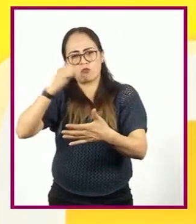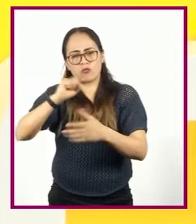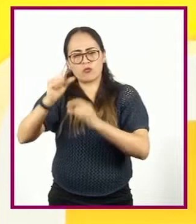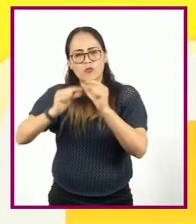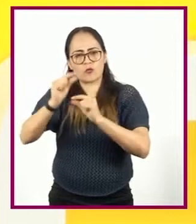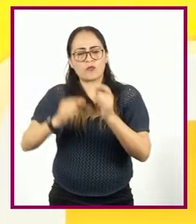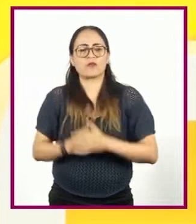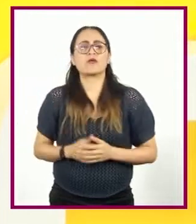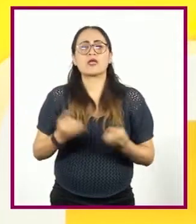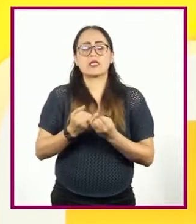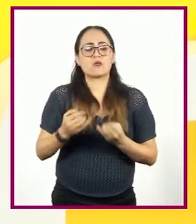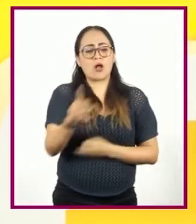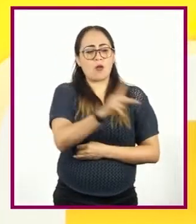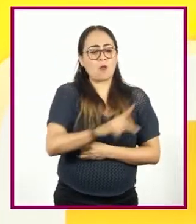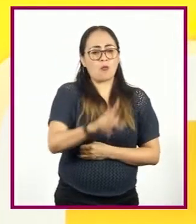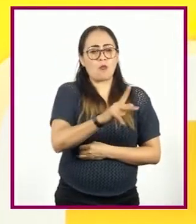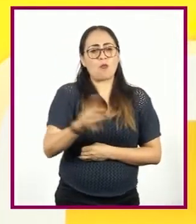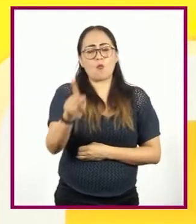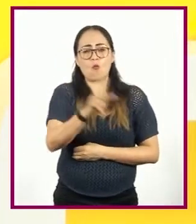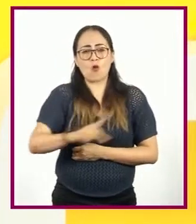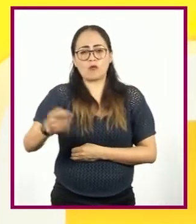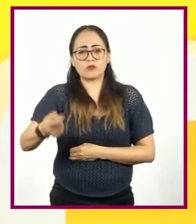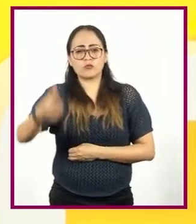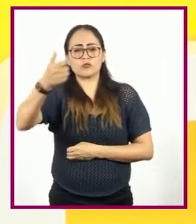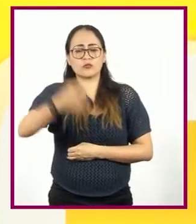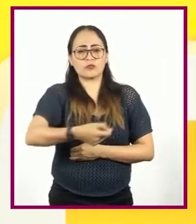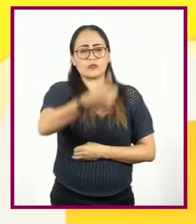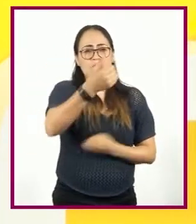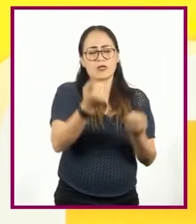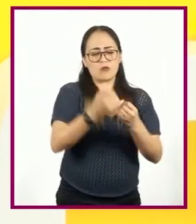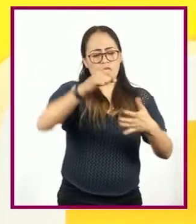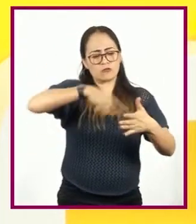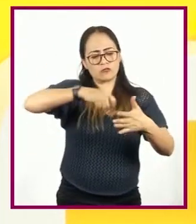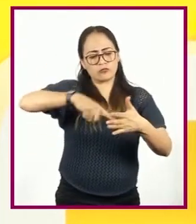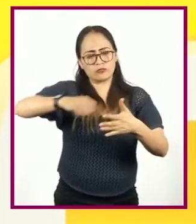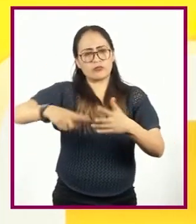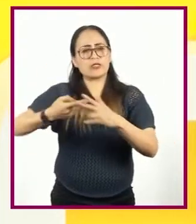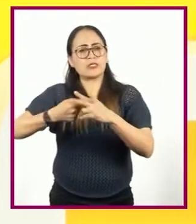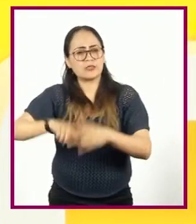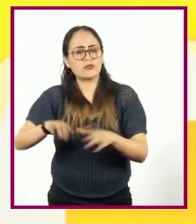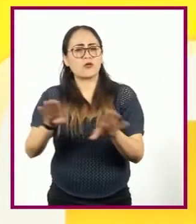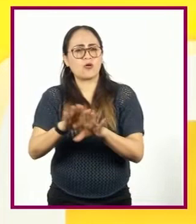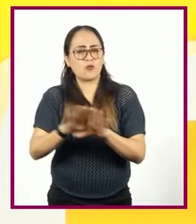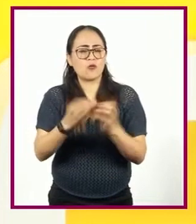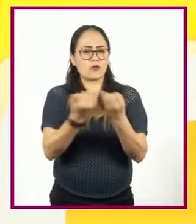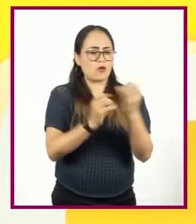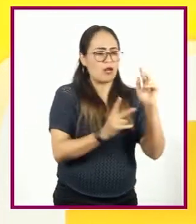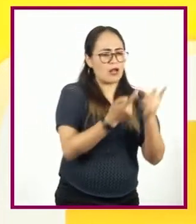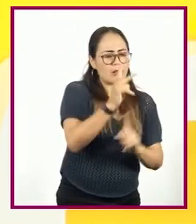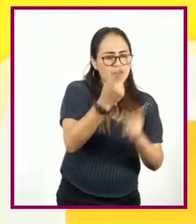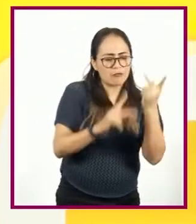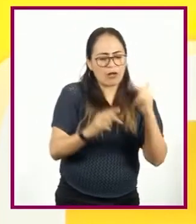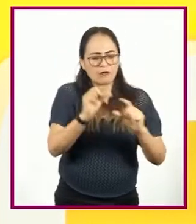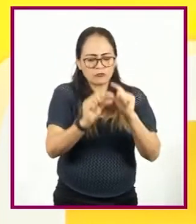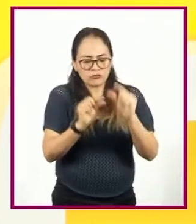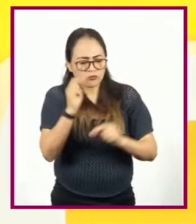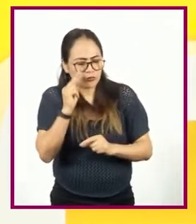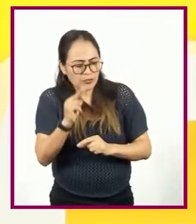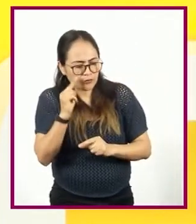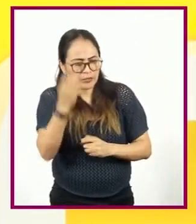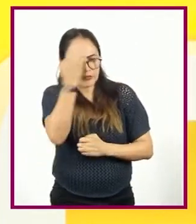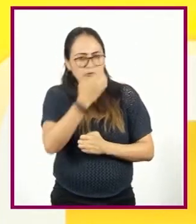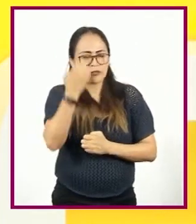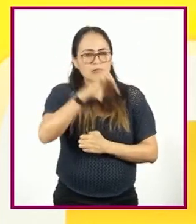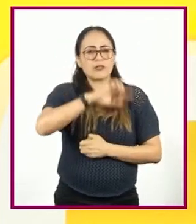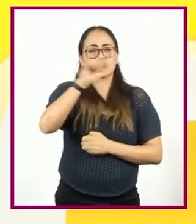primeras aldeas, el surgimiento de la agricultura y el proceso de domesticación de plantas y animales, vamos a invitar a